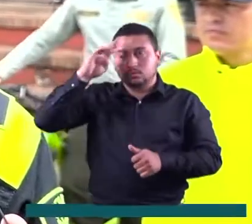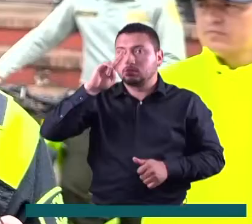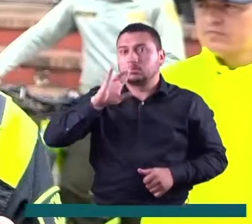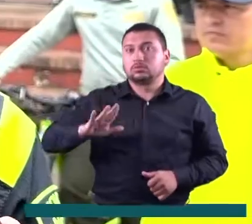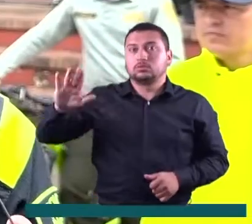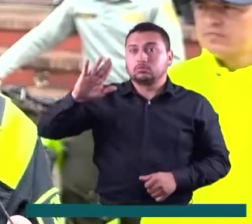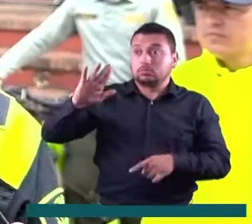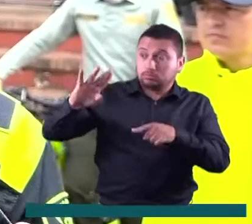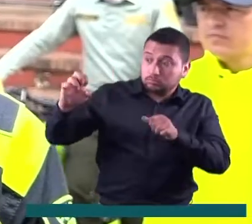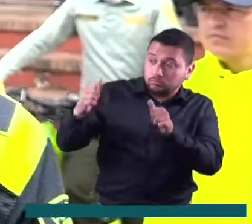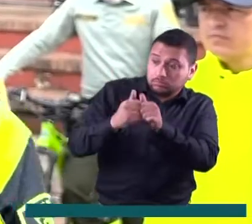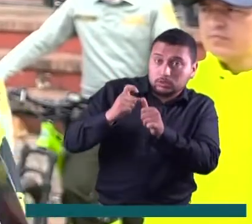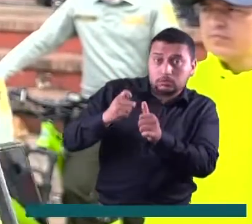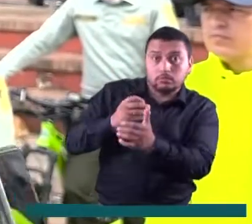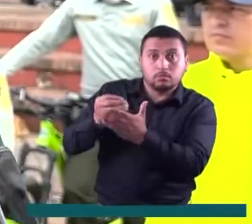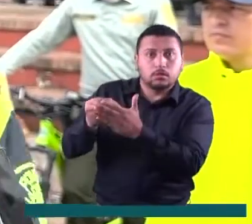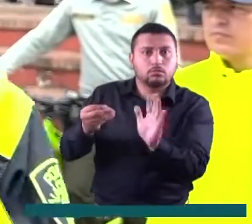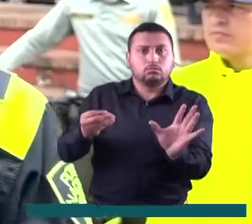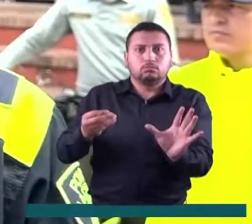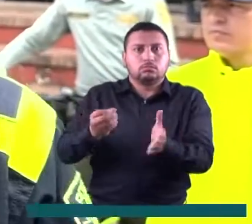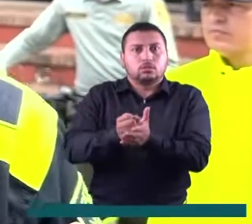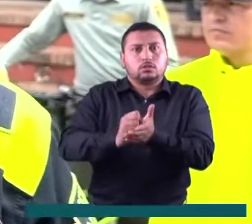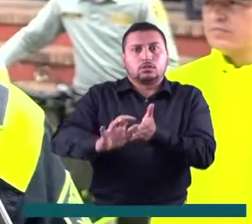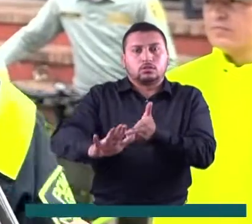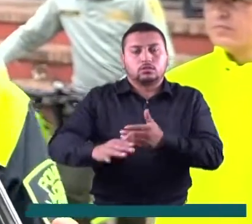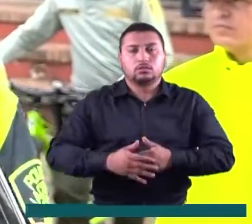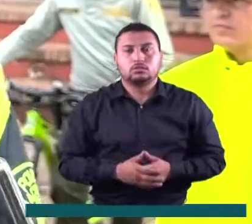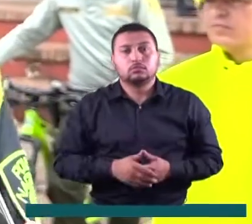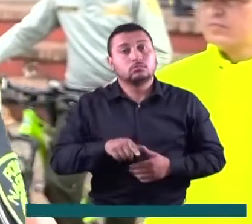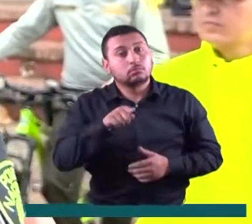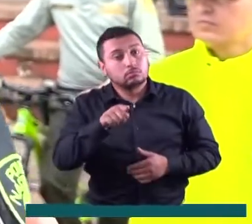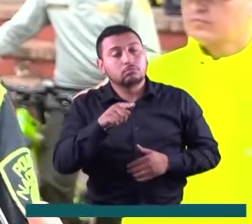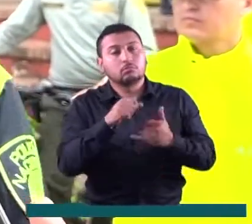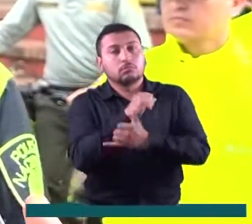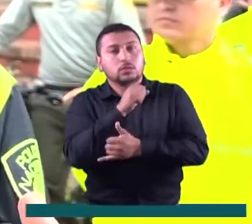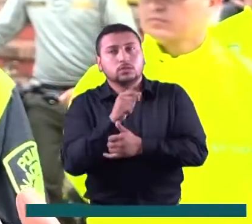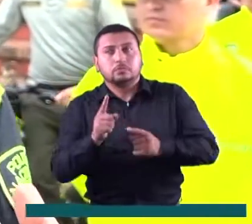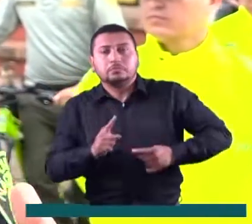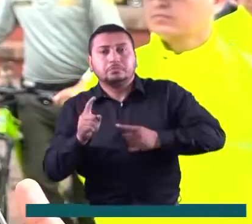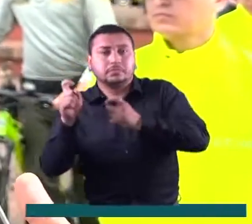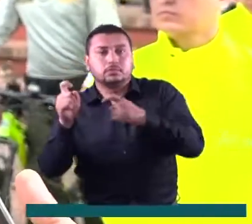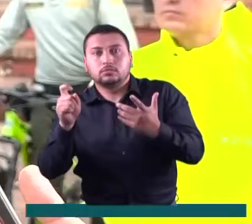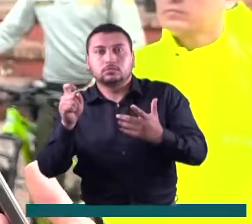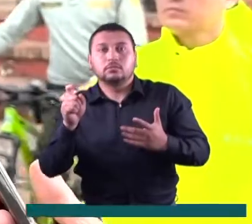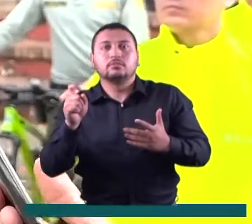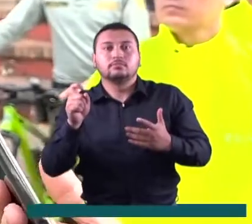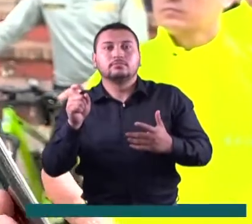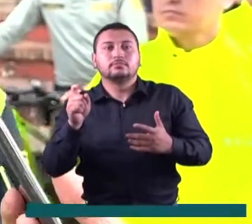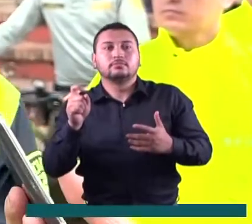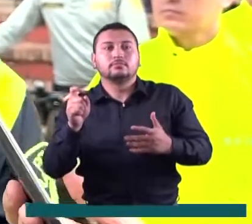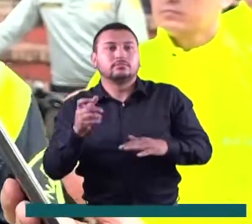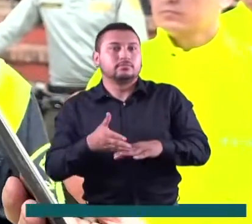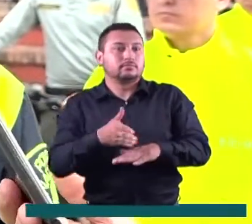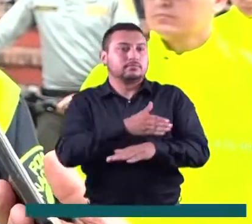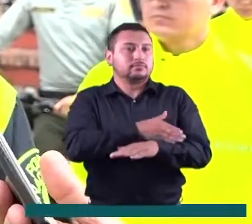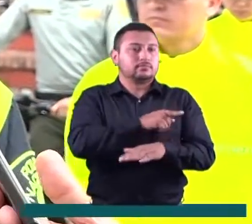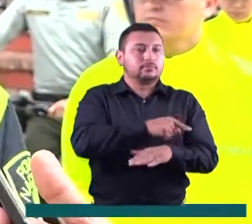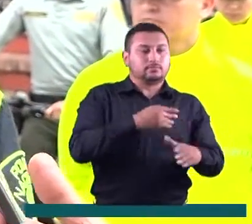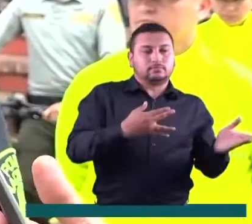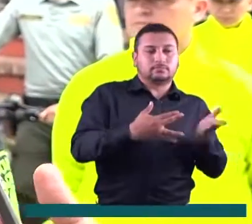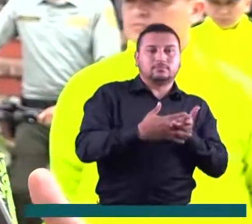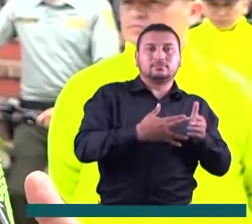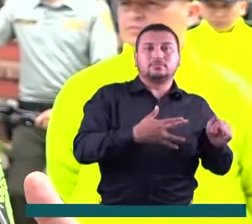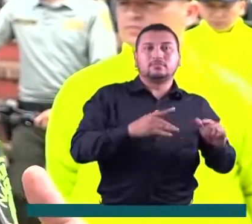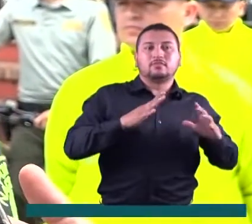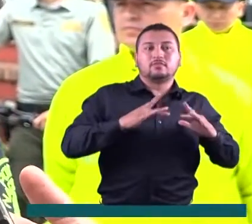de la Policía Nacional, el cual es gratuito. Si vamos a viajar, pues dejemos, platica que es el receso escolar, dejemos nuestra